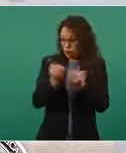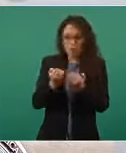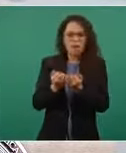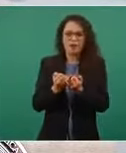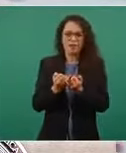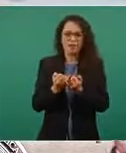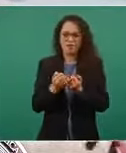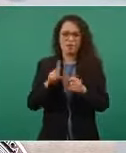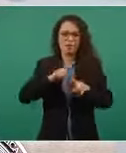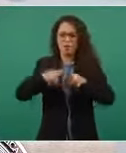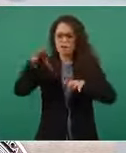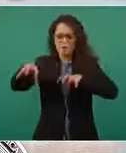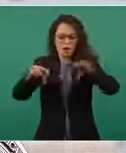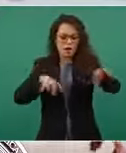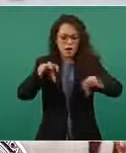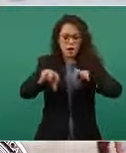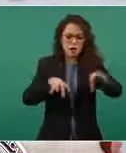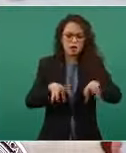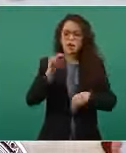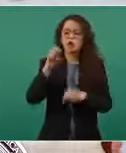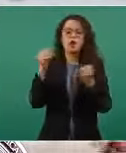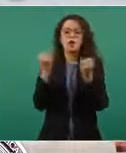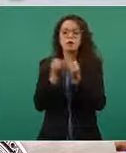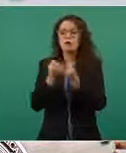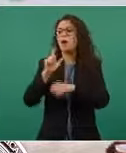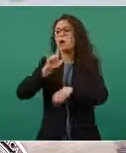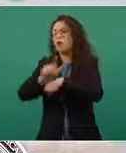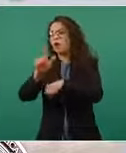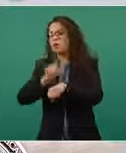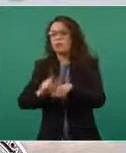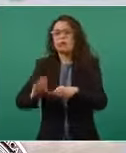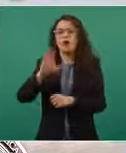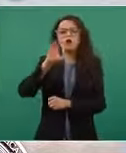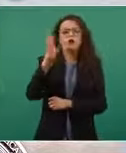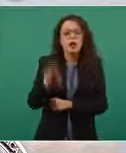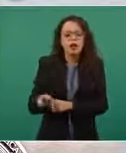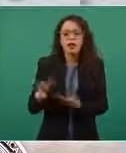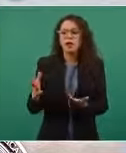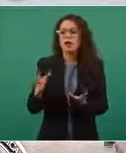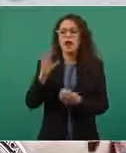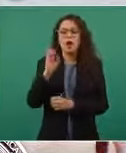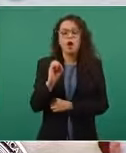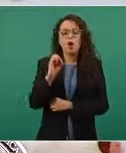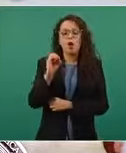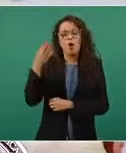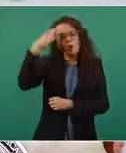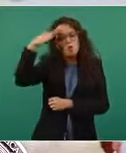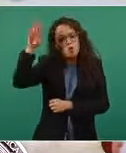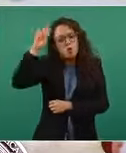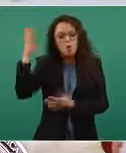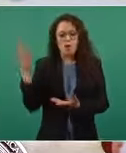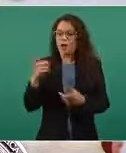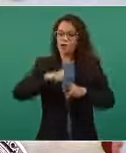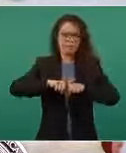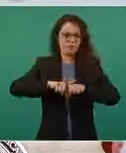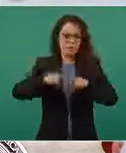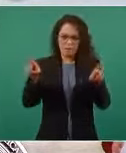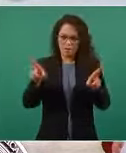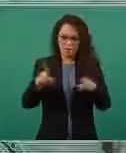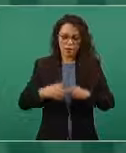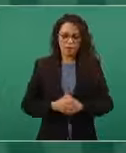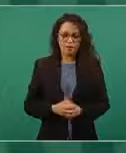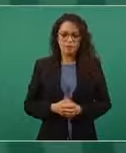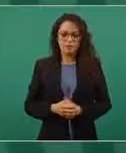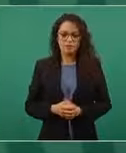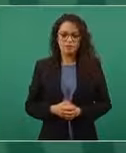como Costa Rica, como Guatemala, como Cuba, como algún país pequeño, se me ocurren estos ejemplos, pero hay muchísimos.